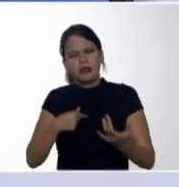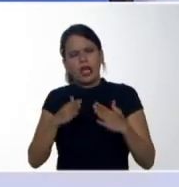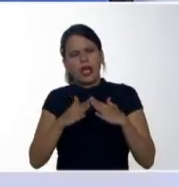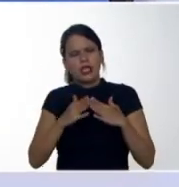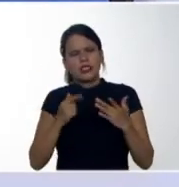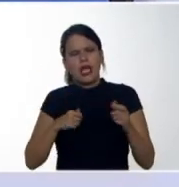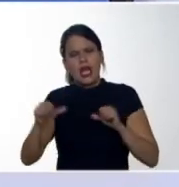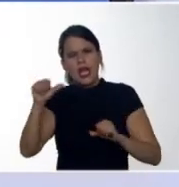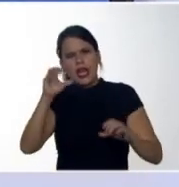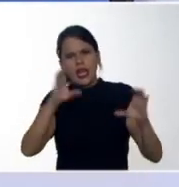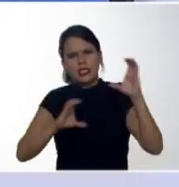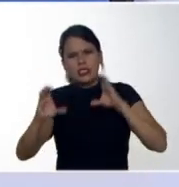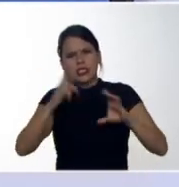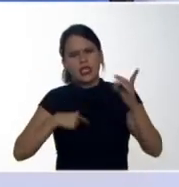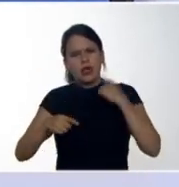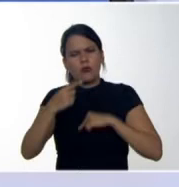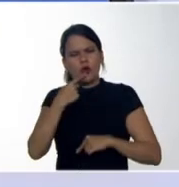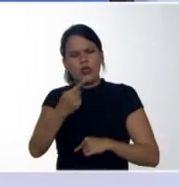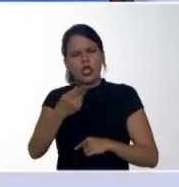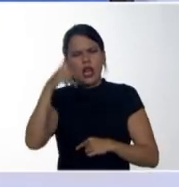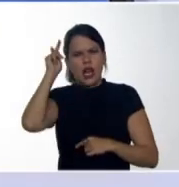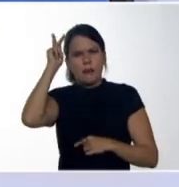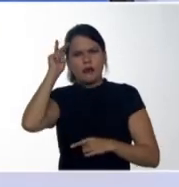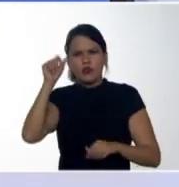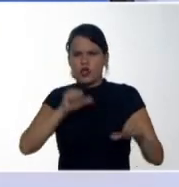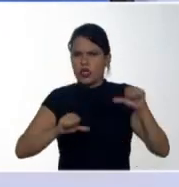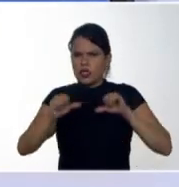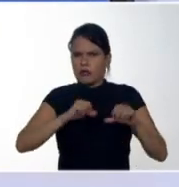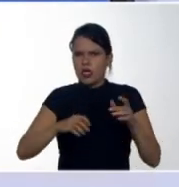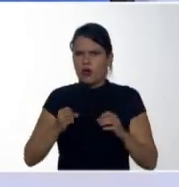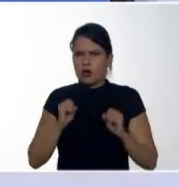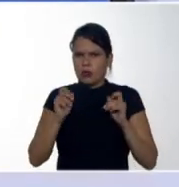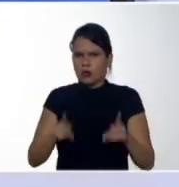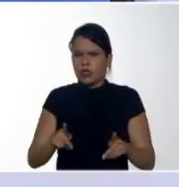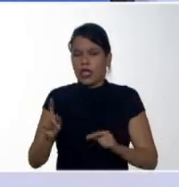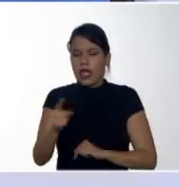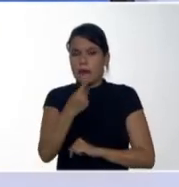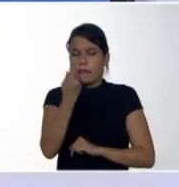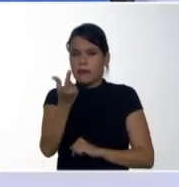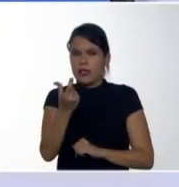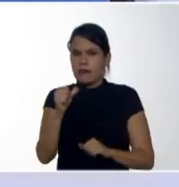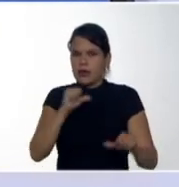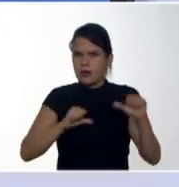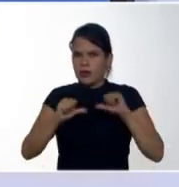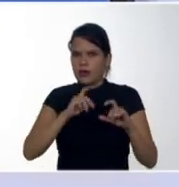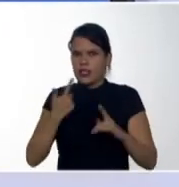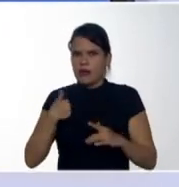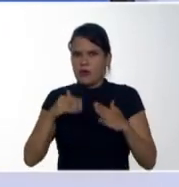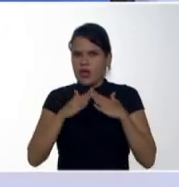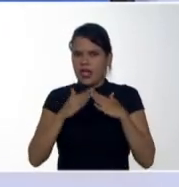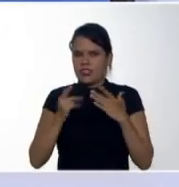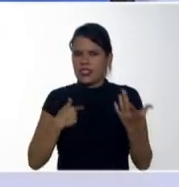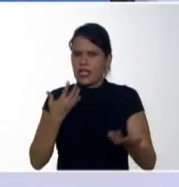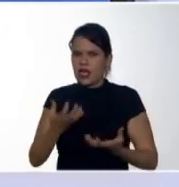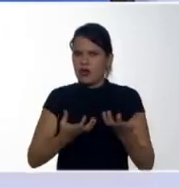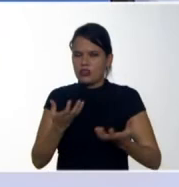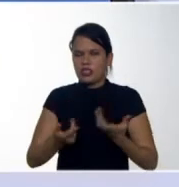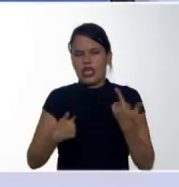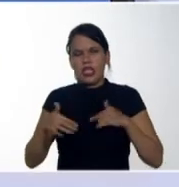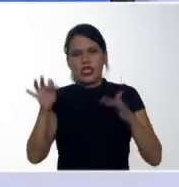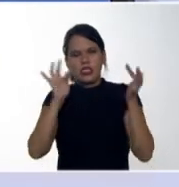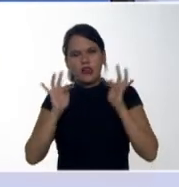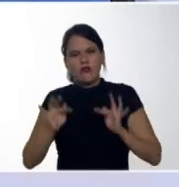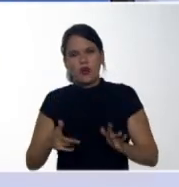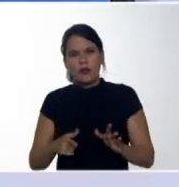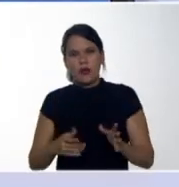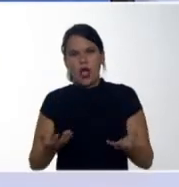la ciencia, como bien lo dijera la profesora en una oportunidad, el primer laboratorio que tenemos en casa está en la cocina. De esa manera